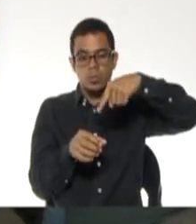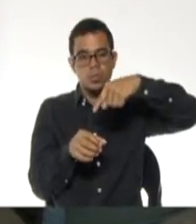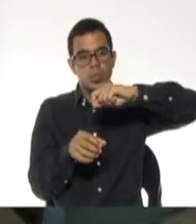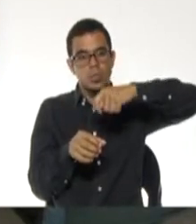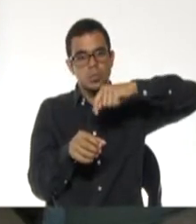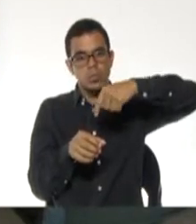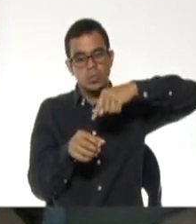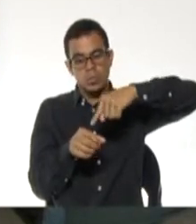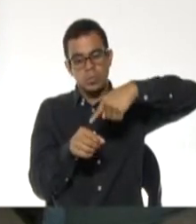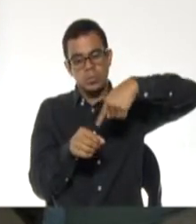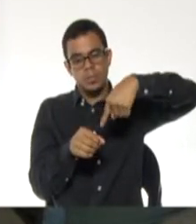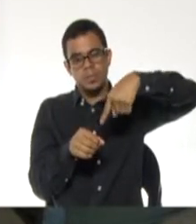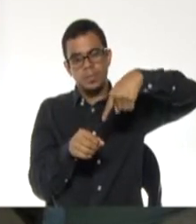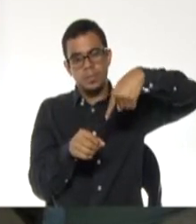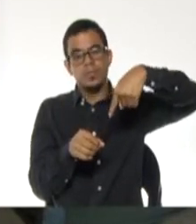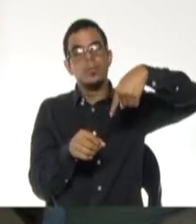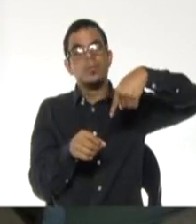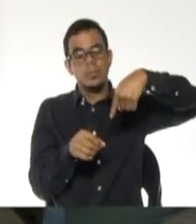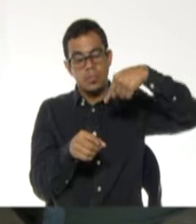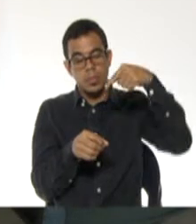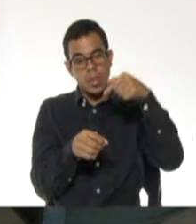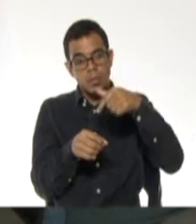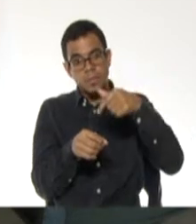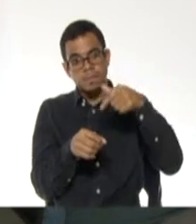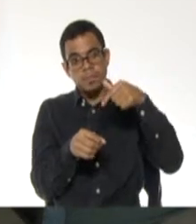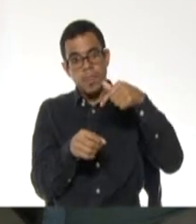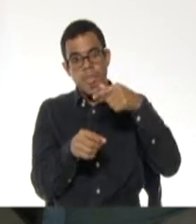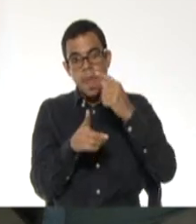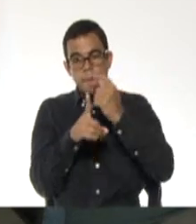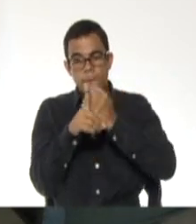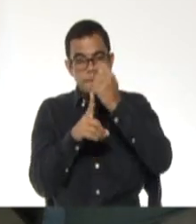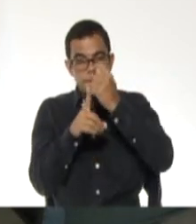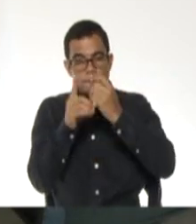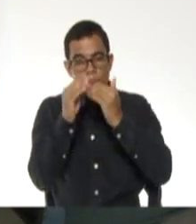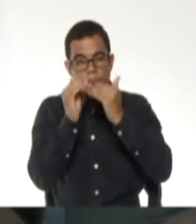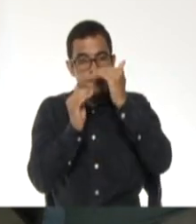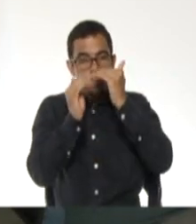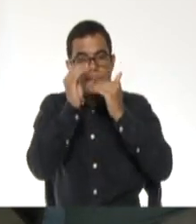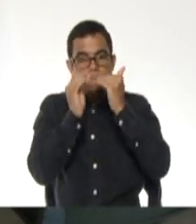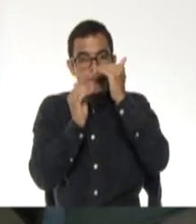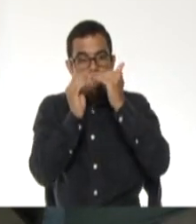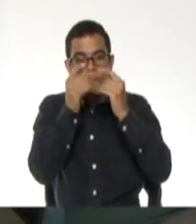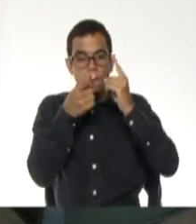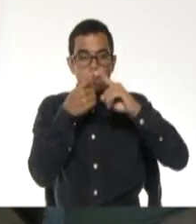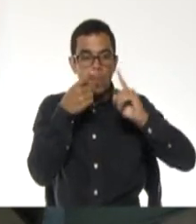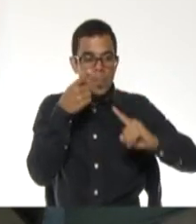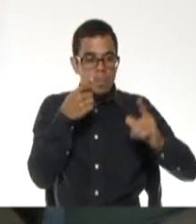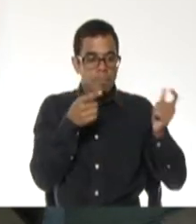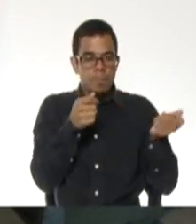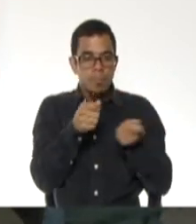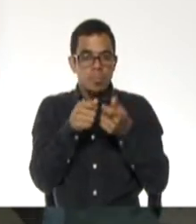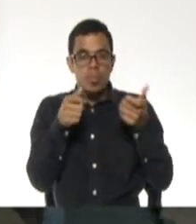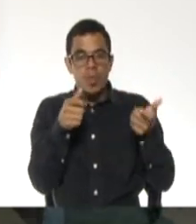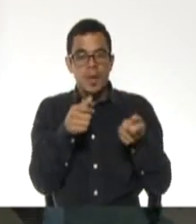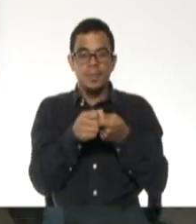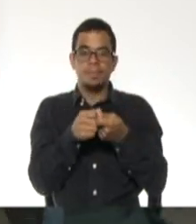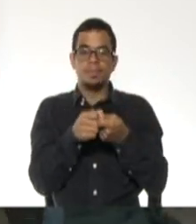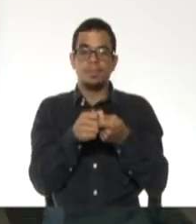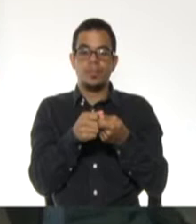¿Sí? ¿Ve? El tornillo que gradúa la intensidad de corriente para que haya